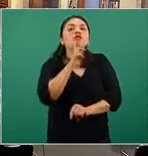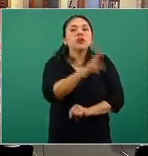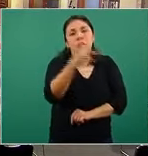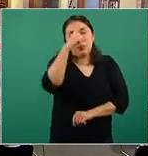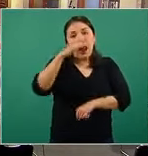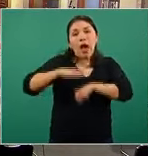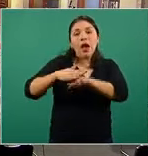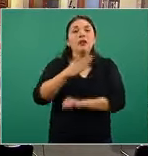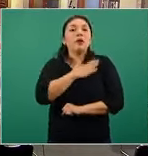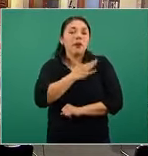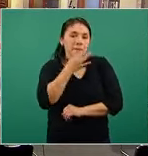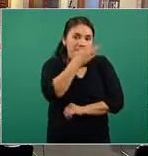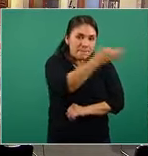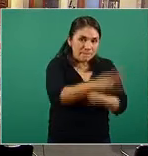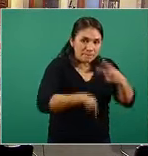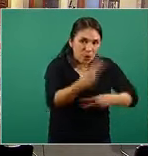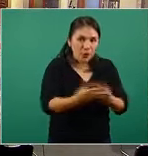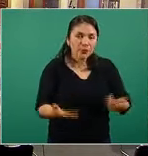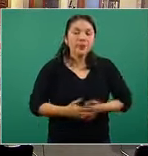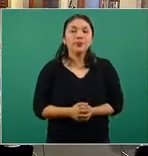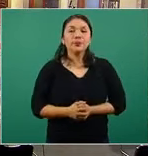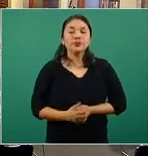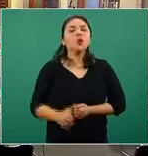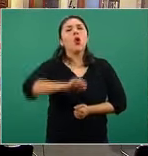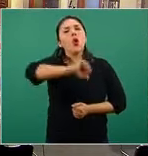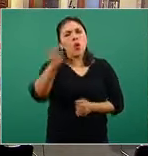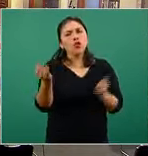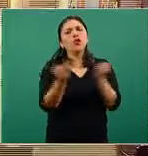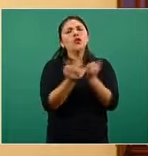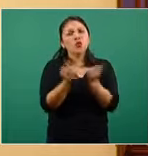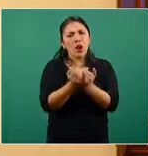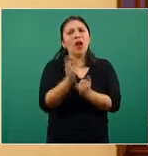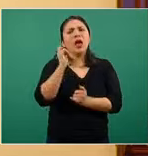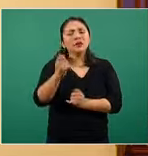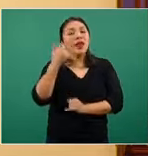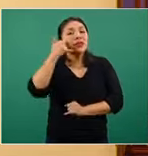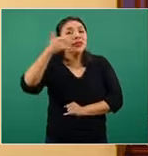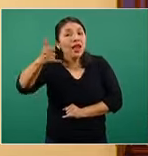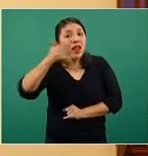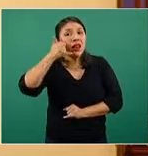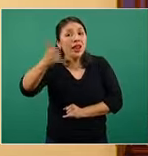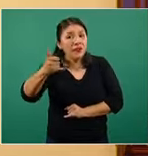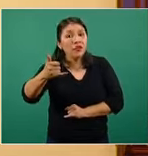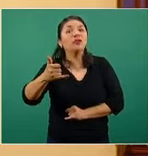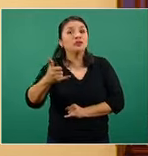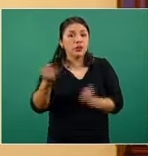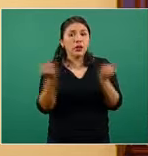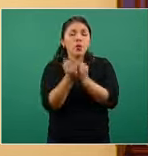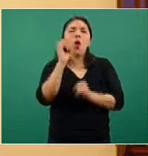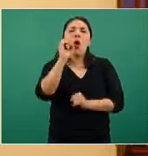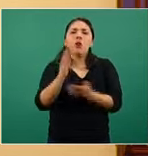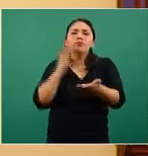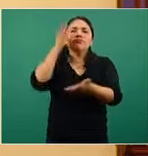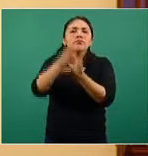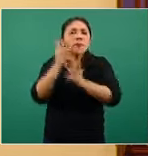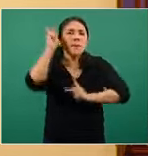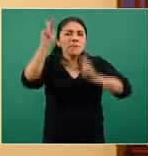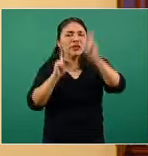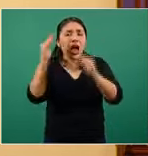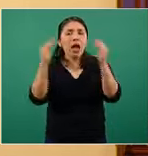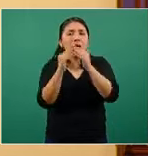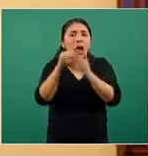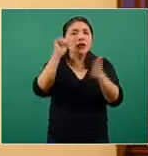convocatoria. Pero así también está el otro mecanismo que es por la vía telefónica o la visita